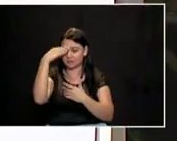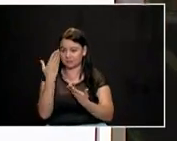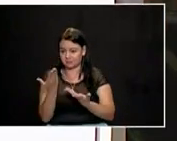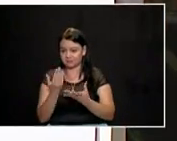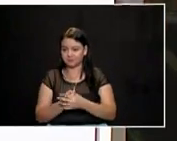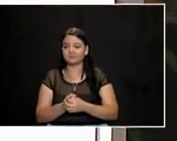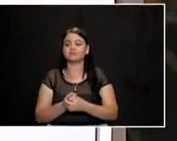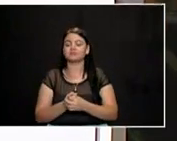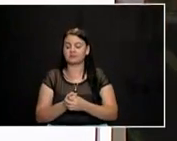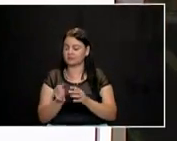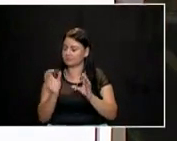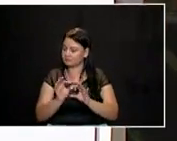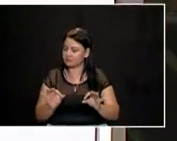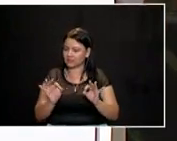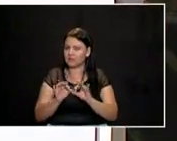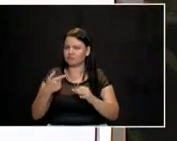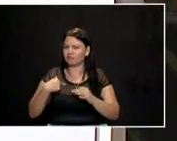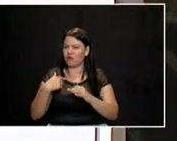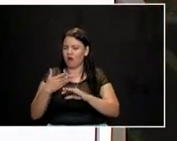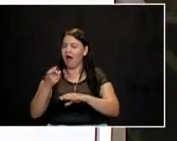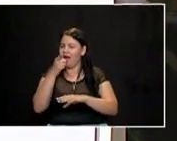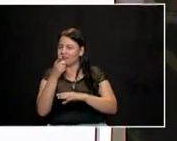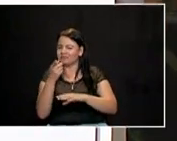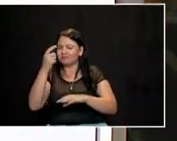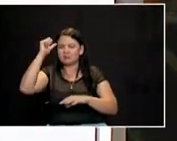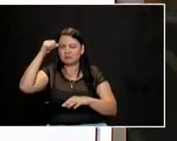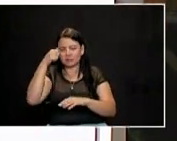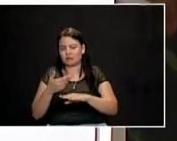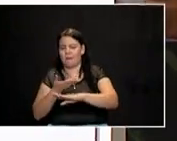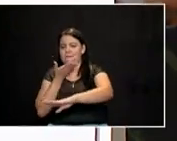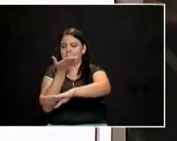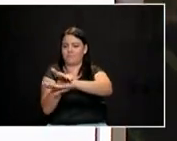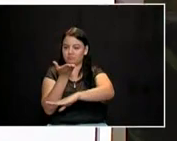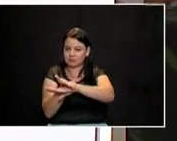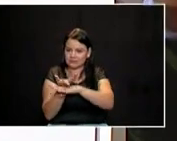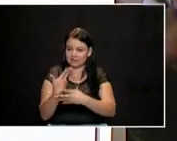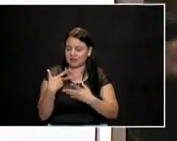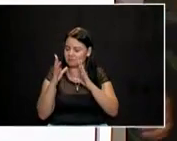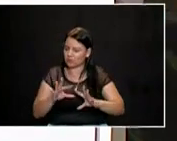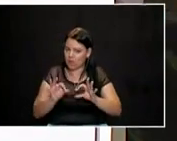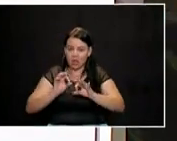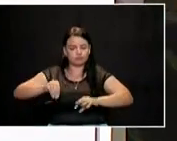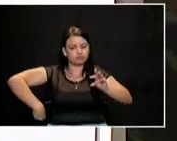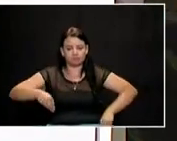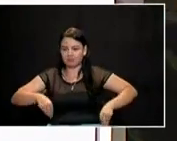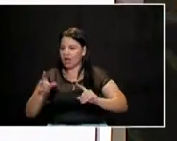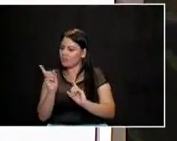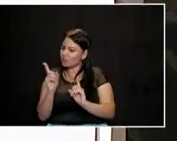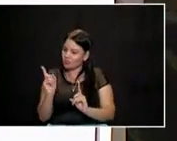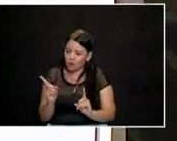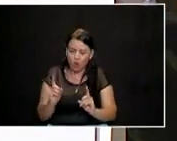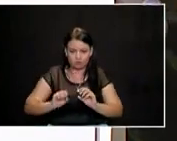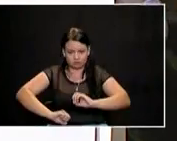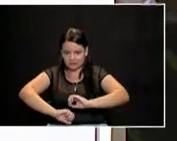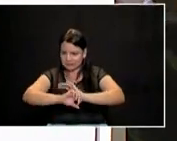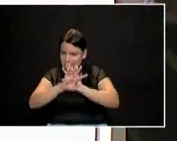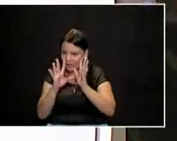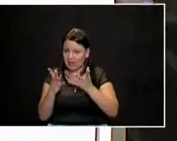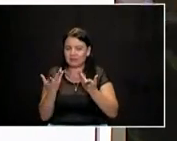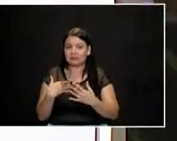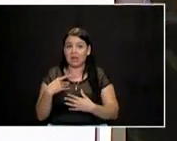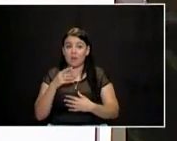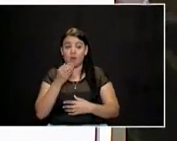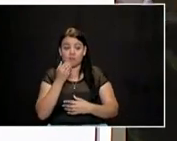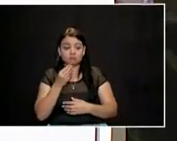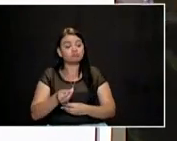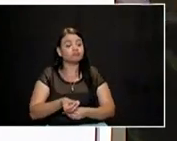de Antioquia. Allá propusimos transparencia para que evitemos la ilegalidad a través de las coimas, de los sobornos,